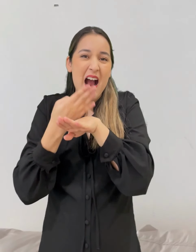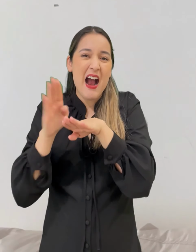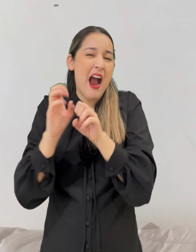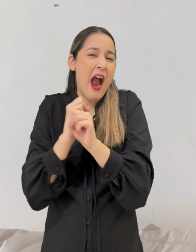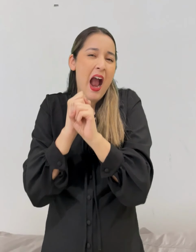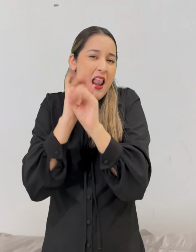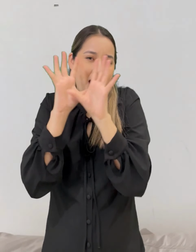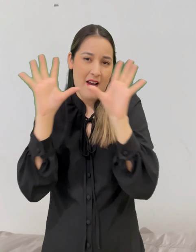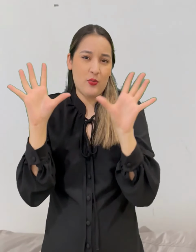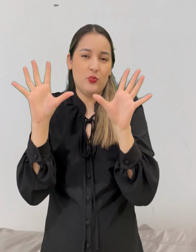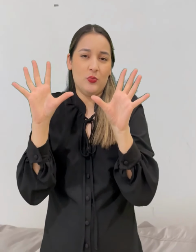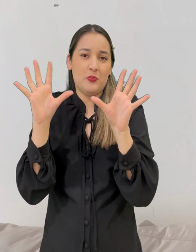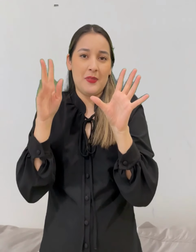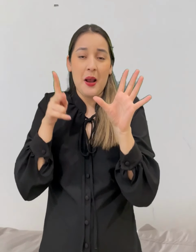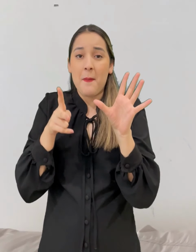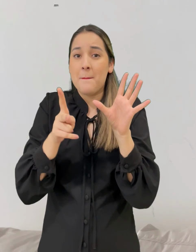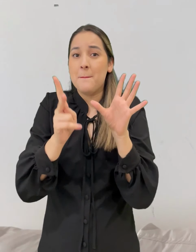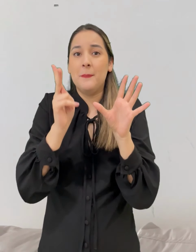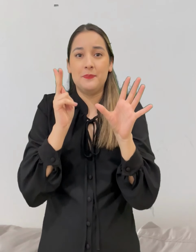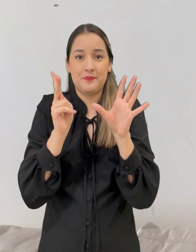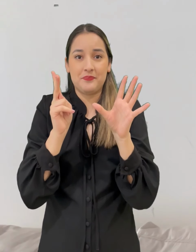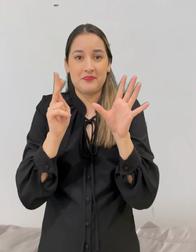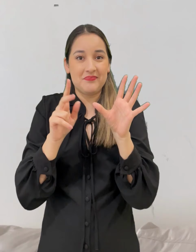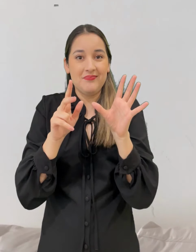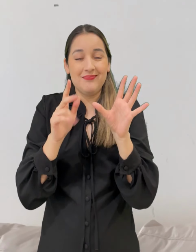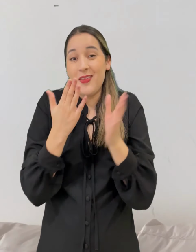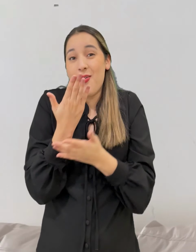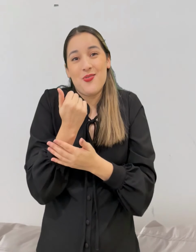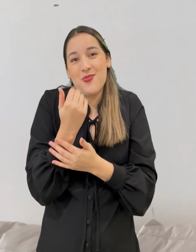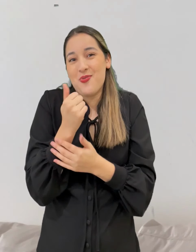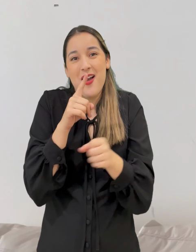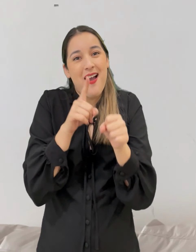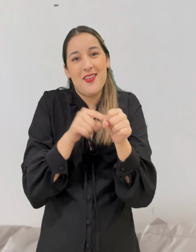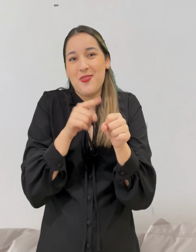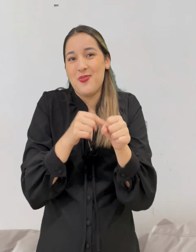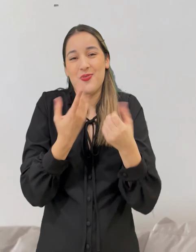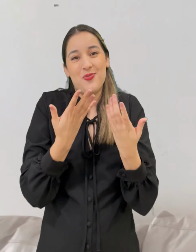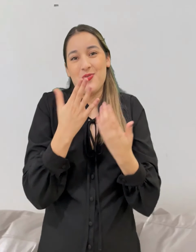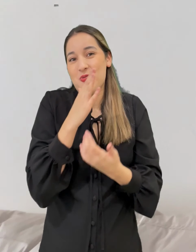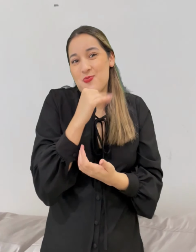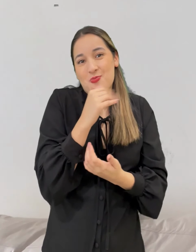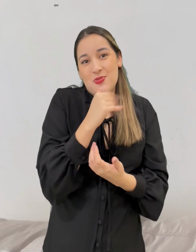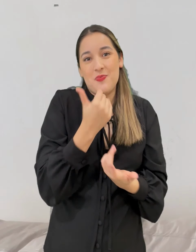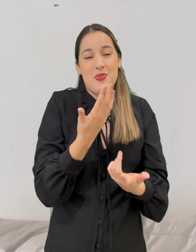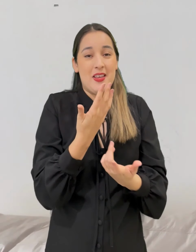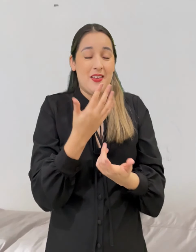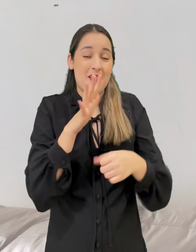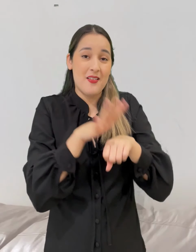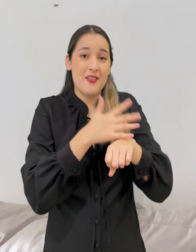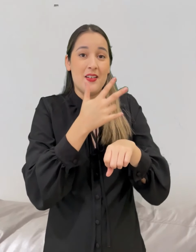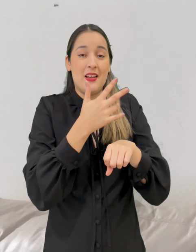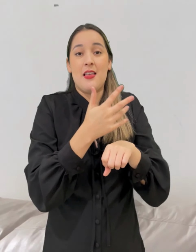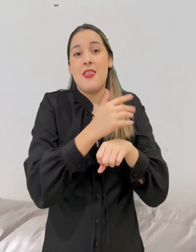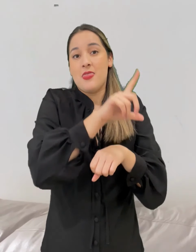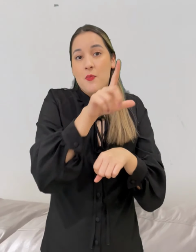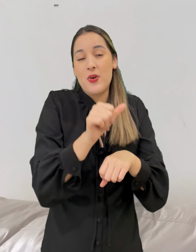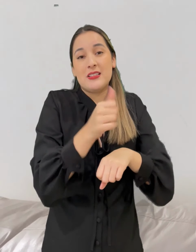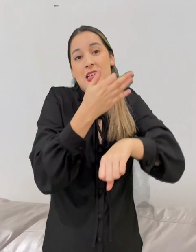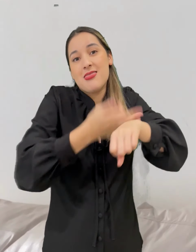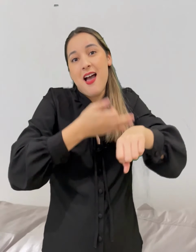o menos muy clarita pero no está ya nos dijeron que no había disponibles que lo mejor iba a tardar